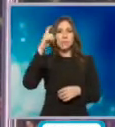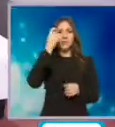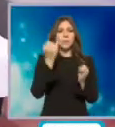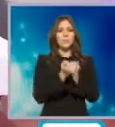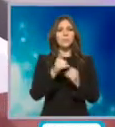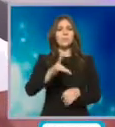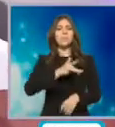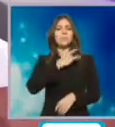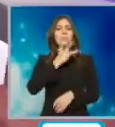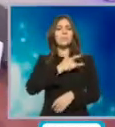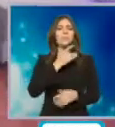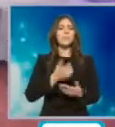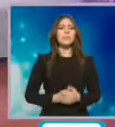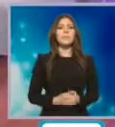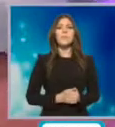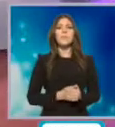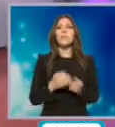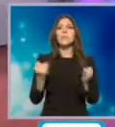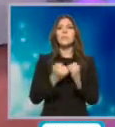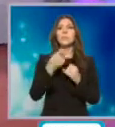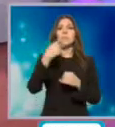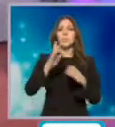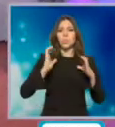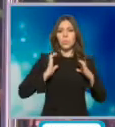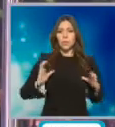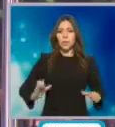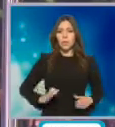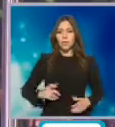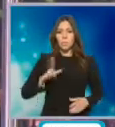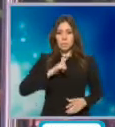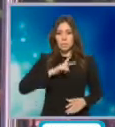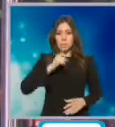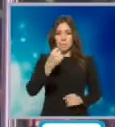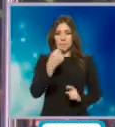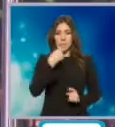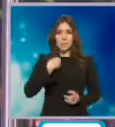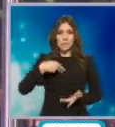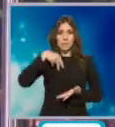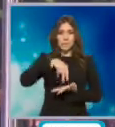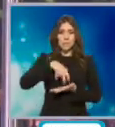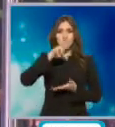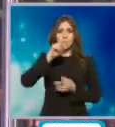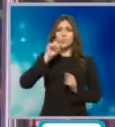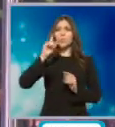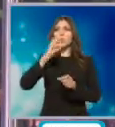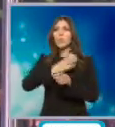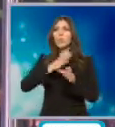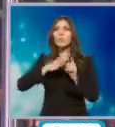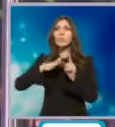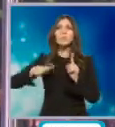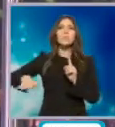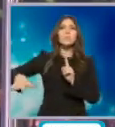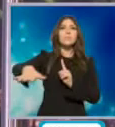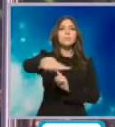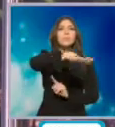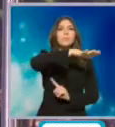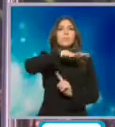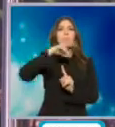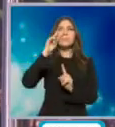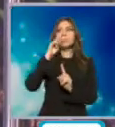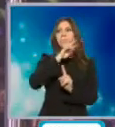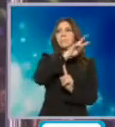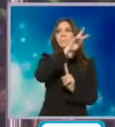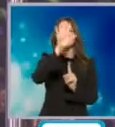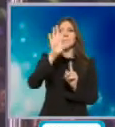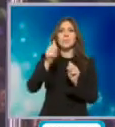que, o sea, que tú no estás como en tu propio cuerpo o que lo que está a tu alrededor realmente como que es ajeno, o sea, ¿no?